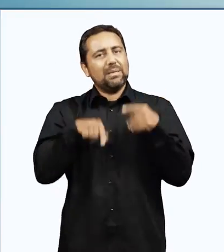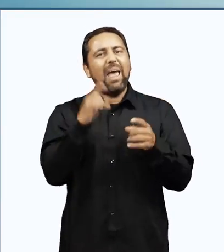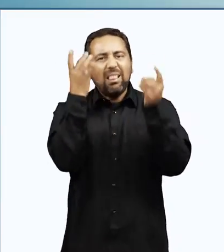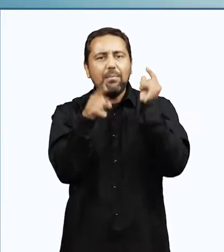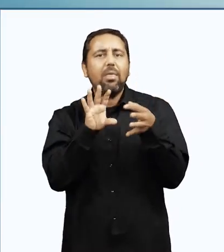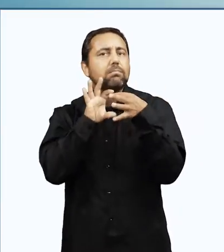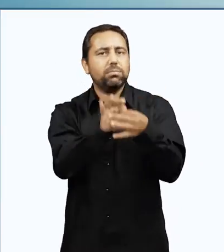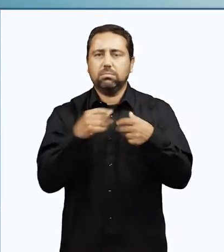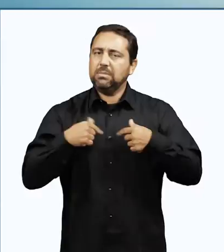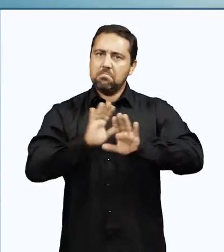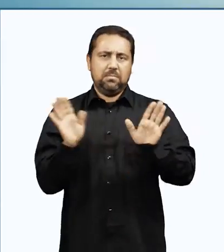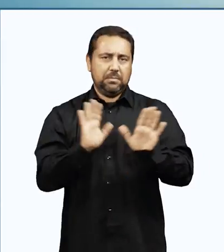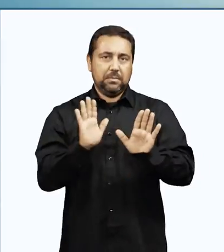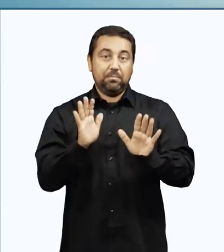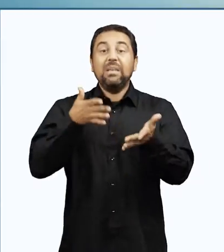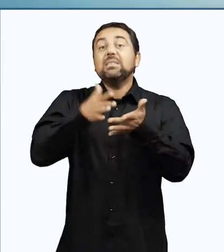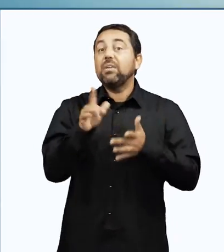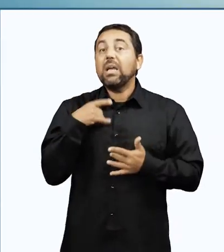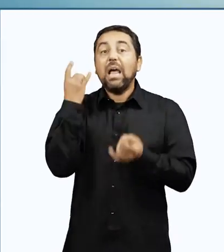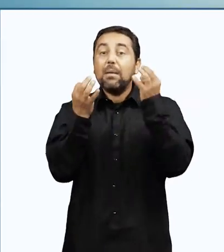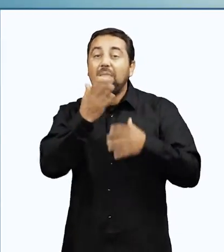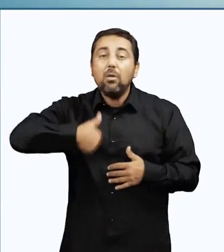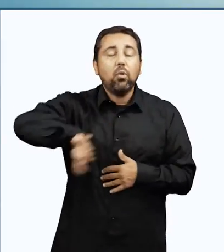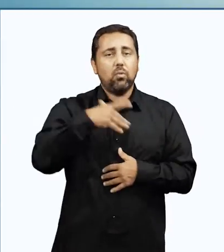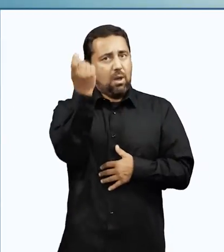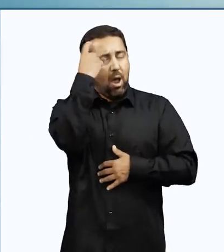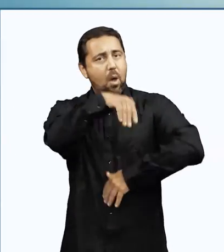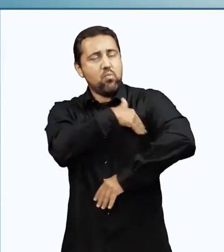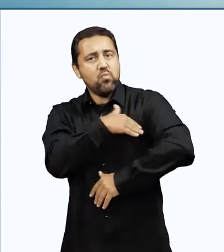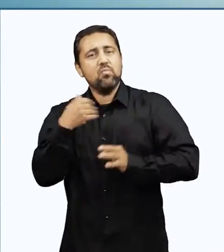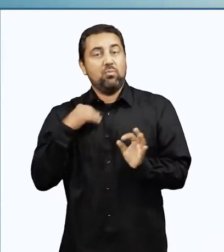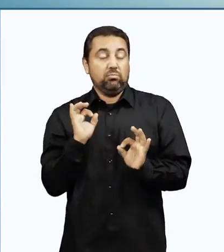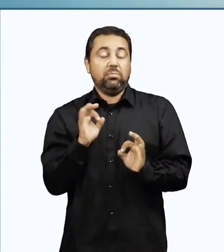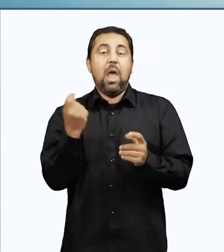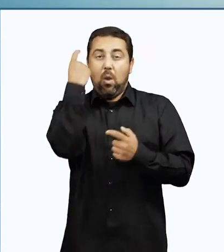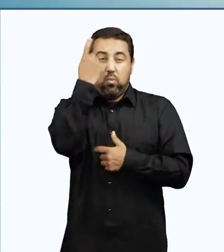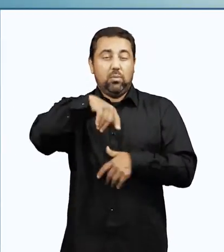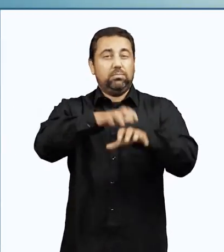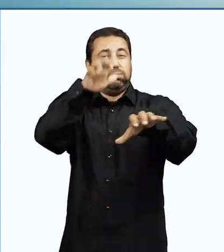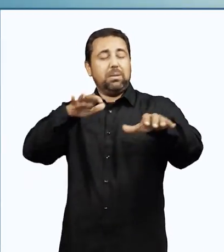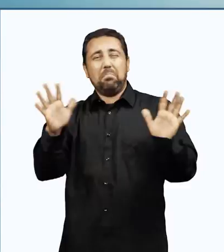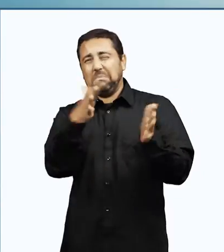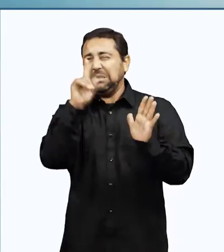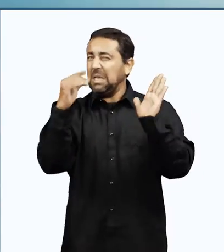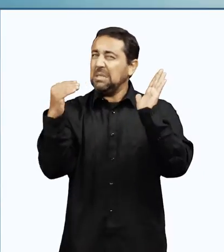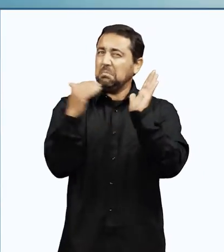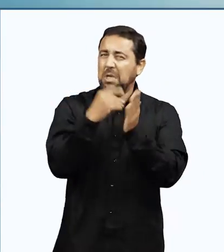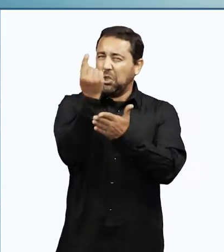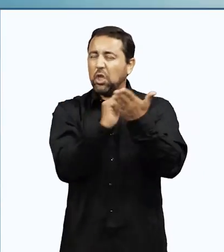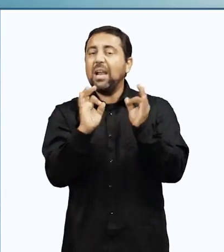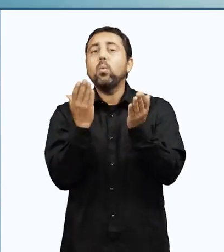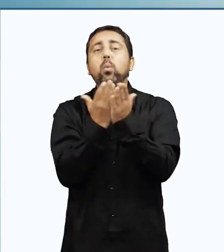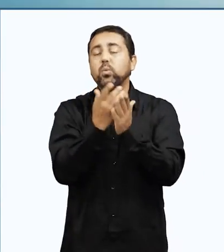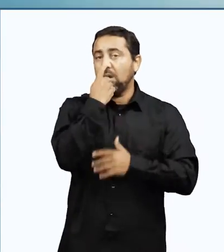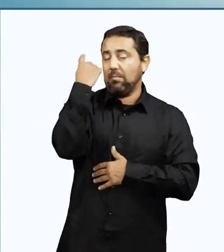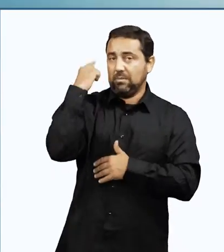de los 05 ects que corresponden a esta actividad al ser una actividad dirigida a toda la comunidad universitaria y tener un volumen muy